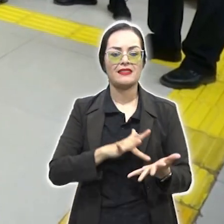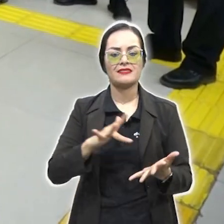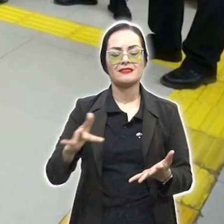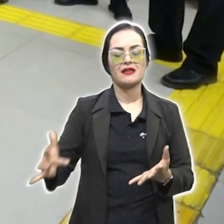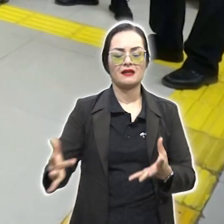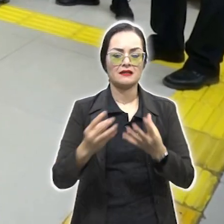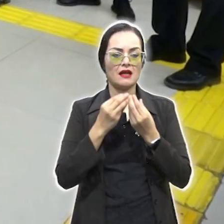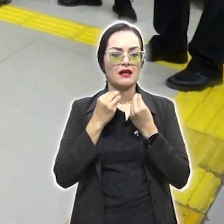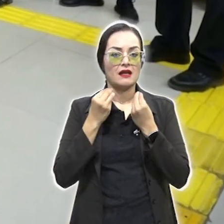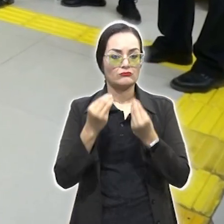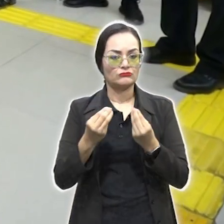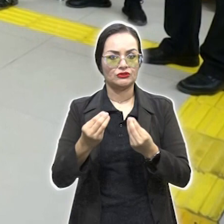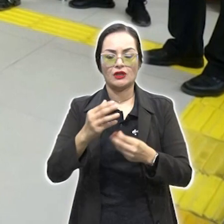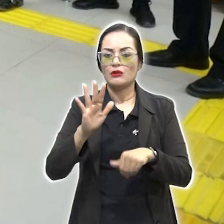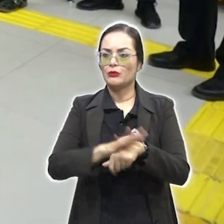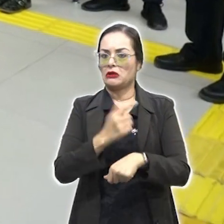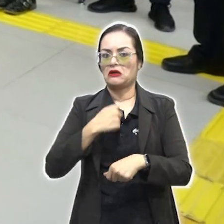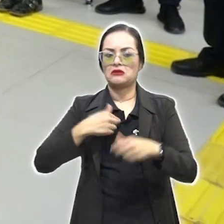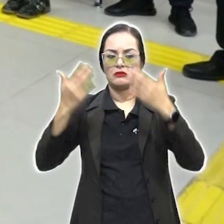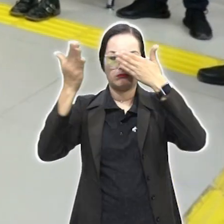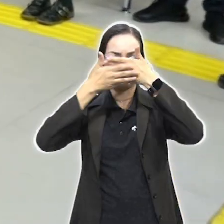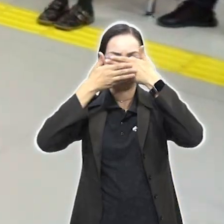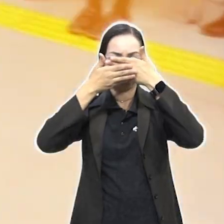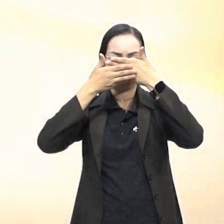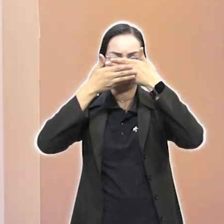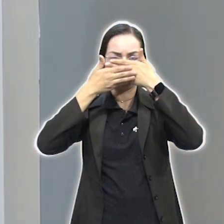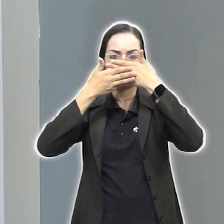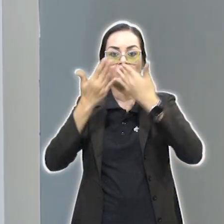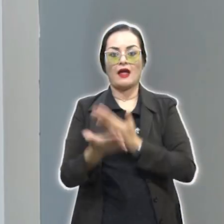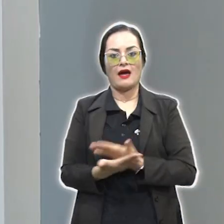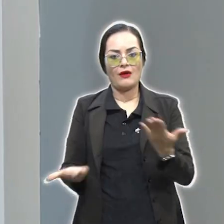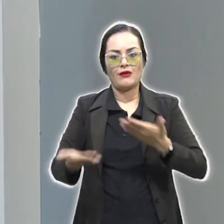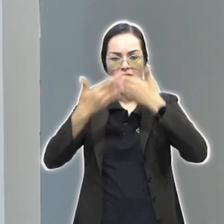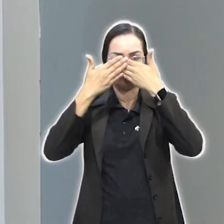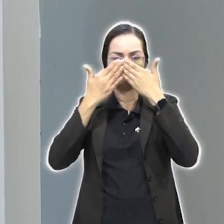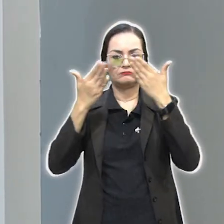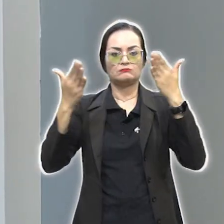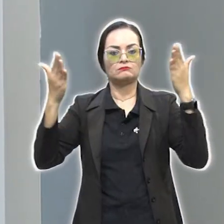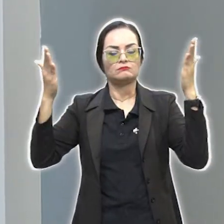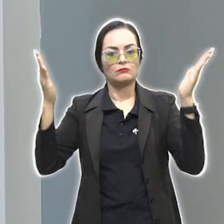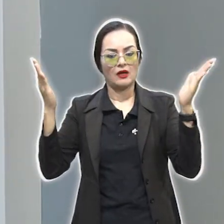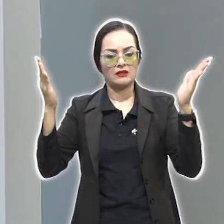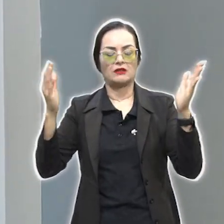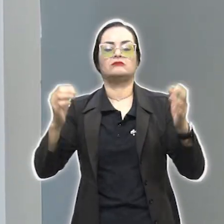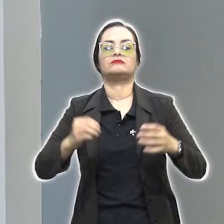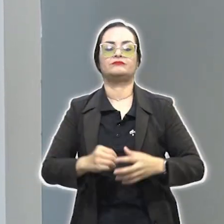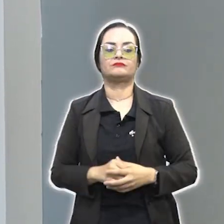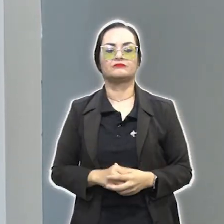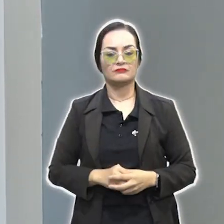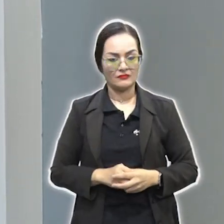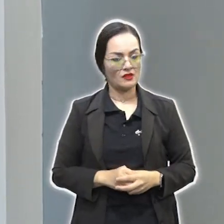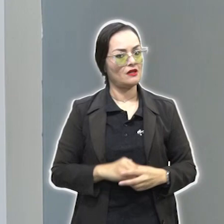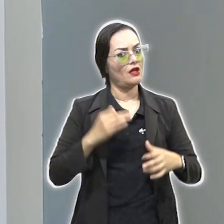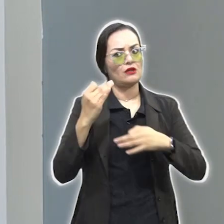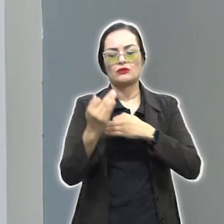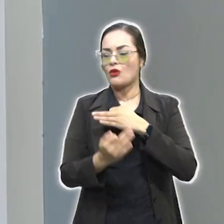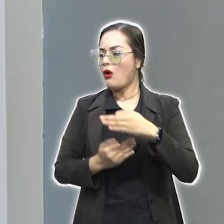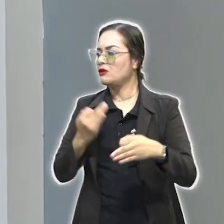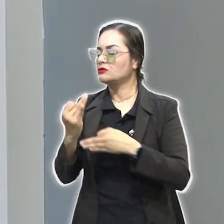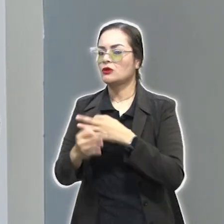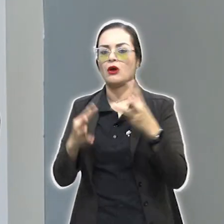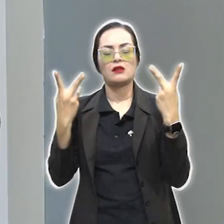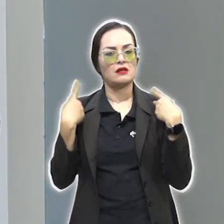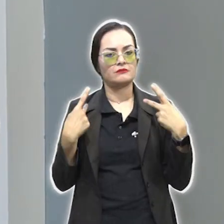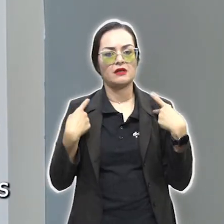porque me funcionó bastante, que no tenía ni idea. Yo creo que todos deberíamos por lo menos una vez tomar este curso,